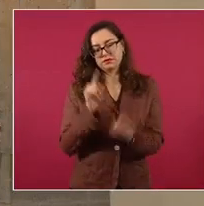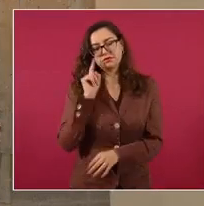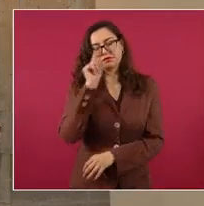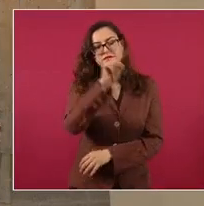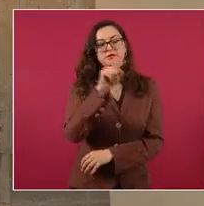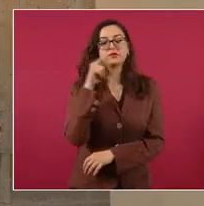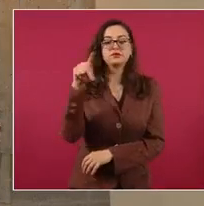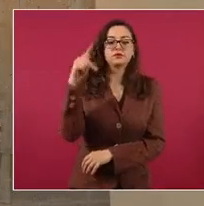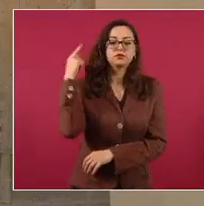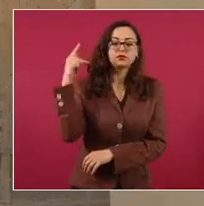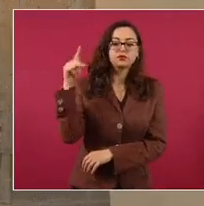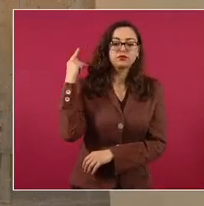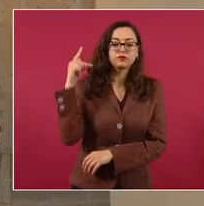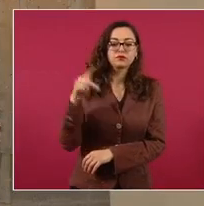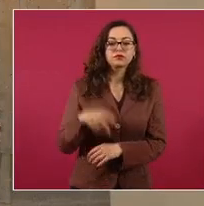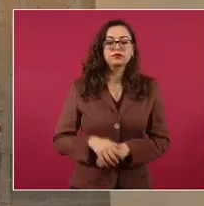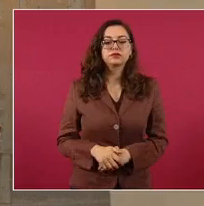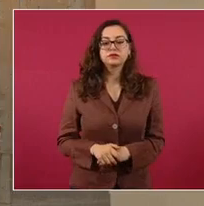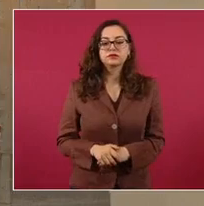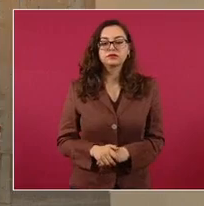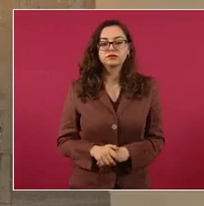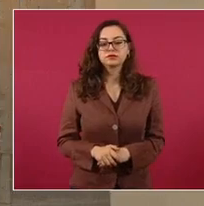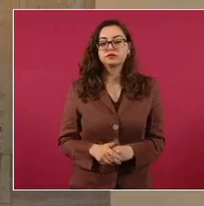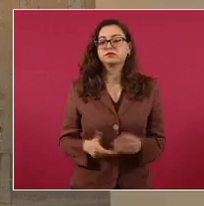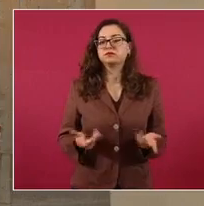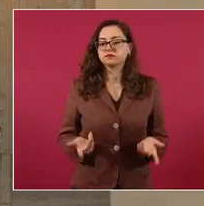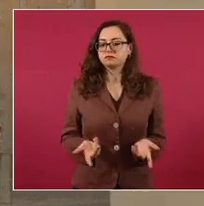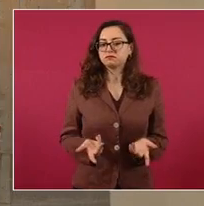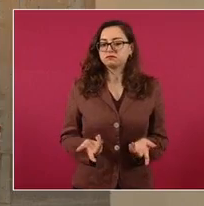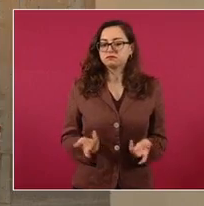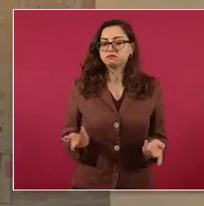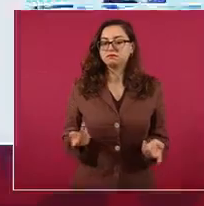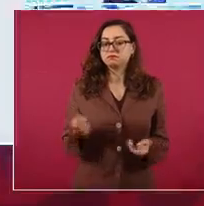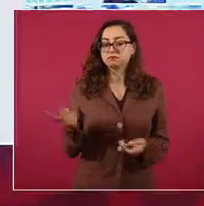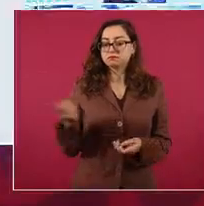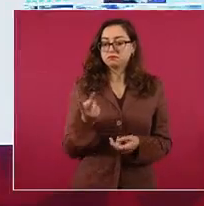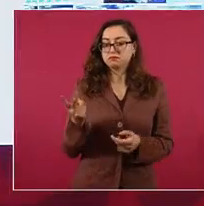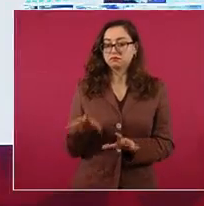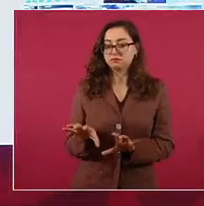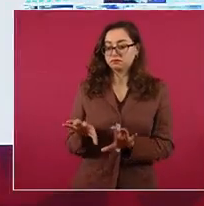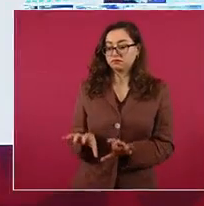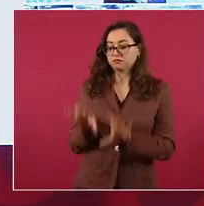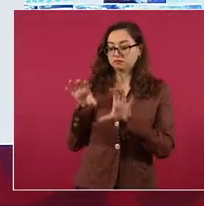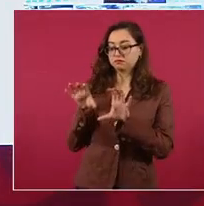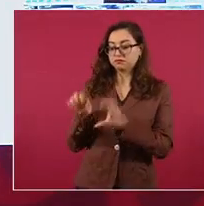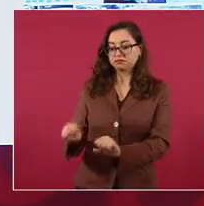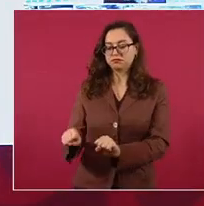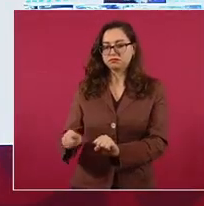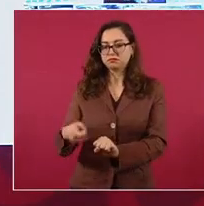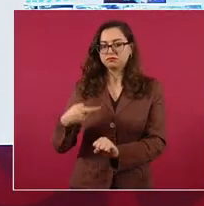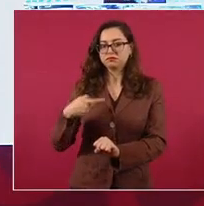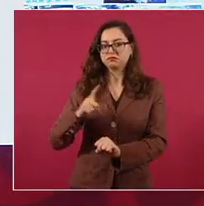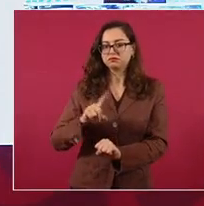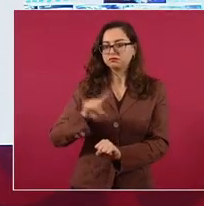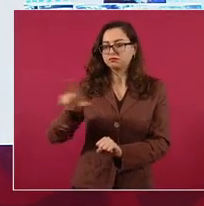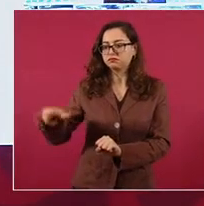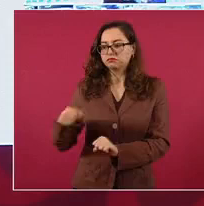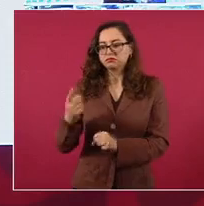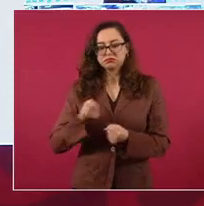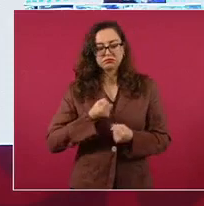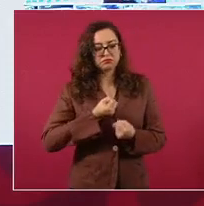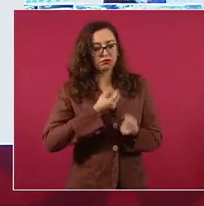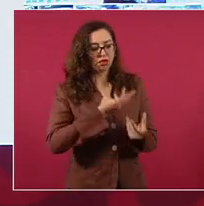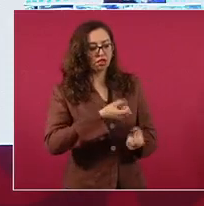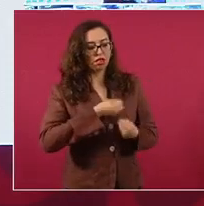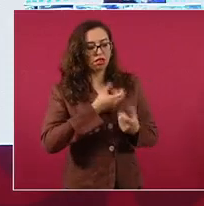esta actuación permitió vincular a un grupo delictivo al que pertenecen estos